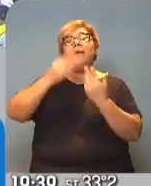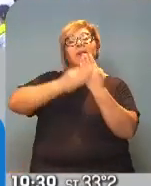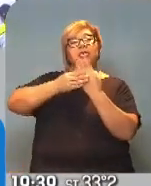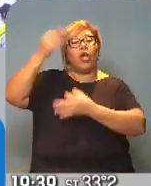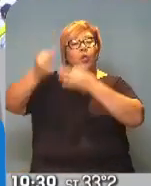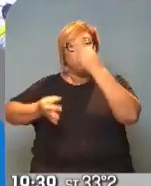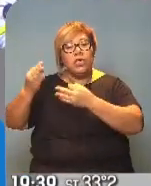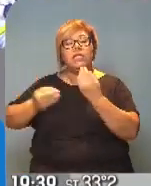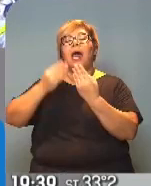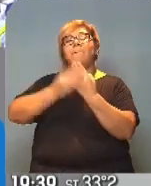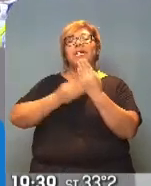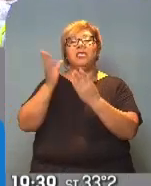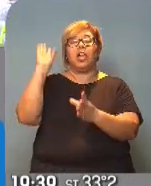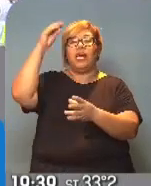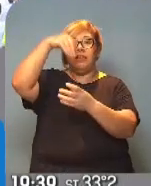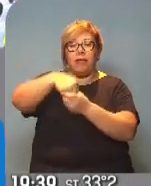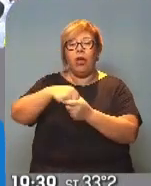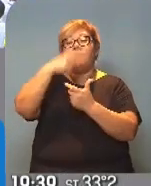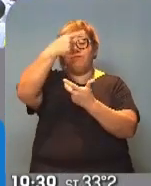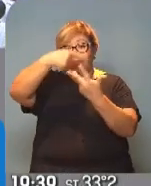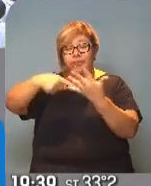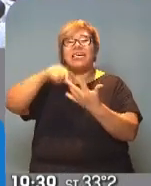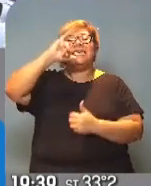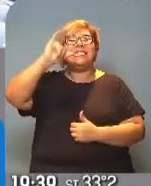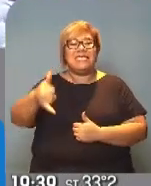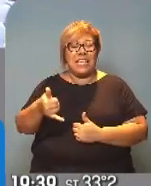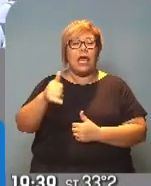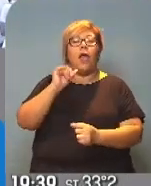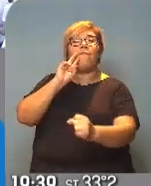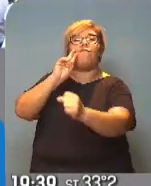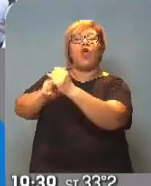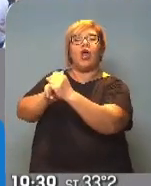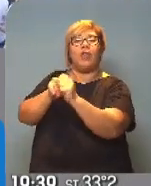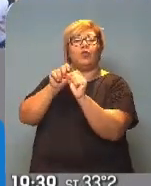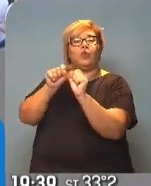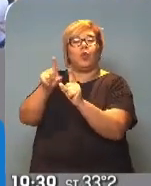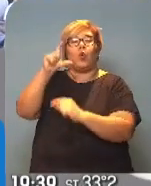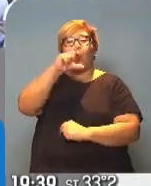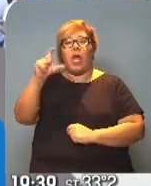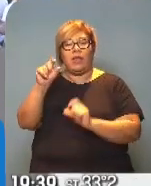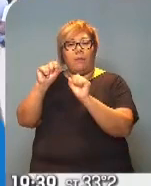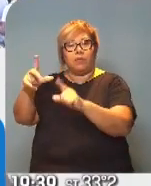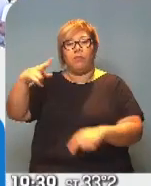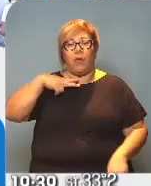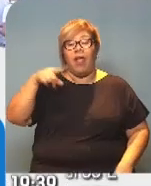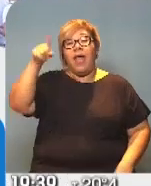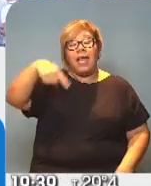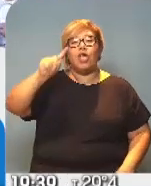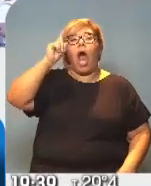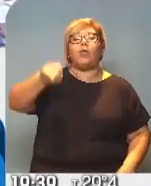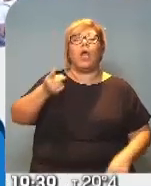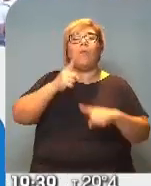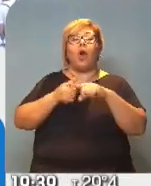ministro del Interior, todos jerarcas de la dictadura, la mayoría acusados por narcotráfico, todos acusados por corrupción, por lavado de